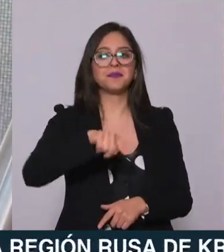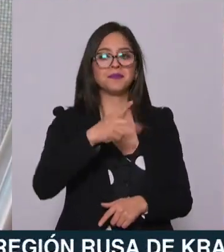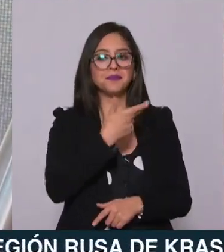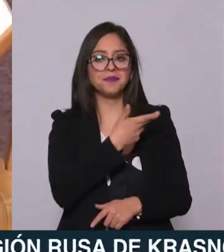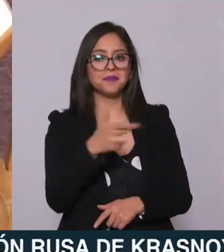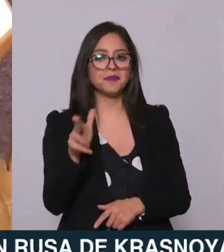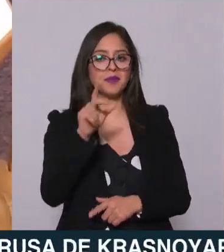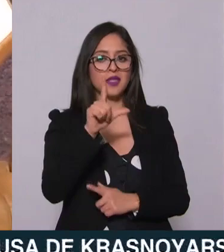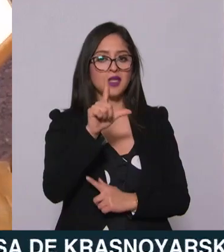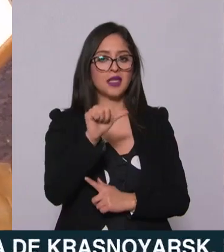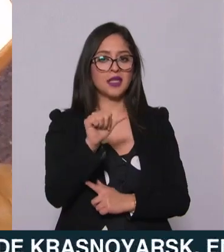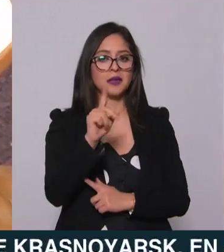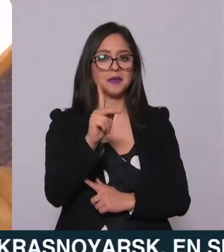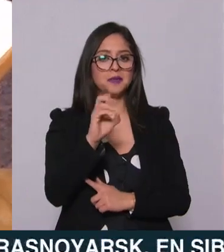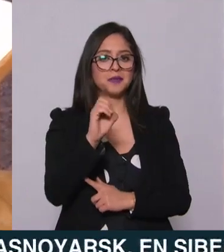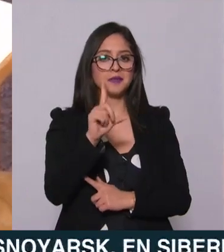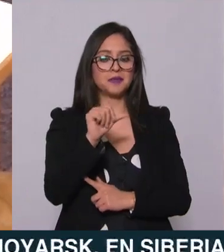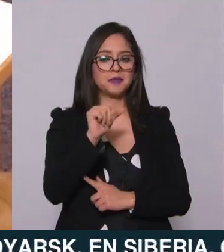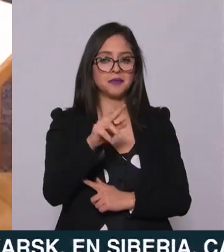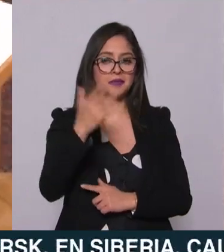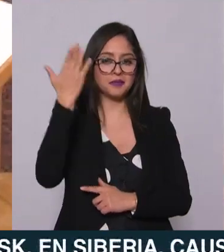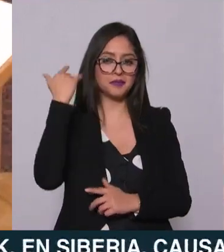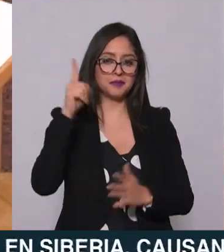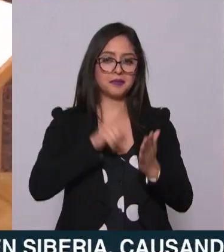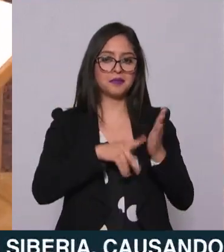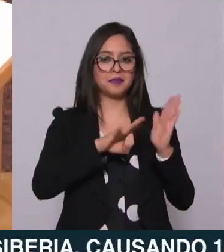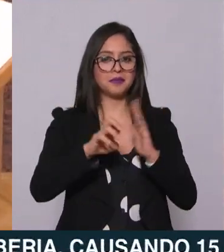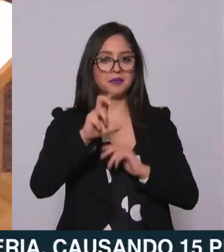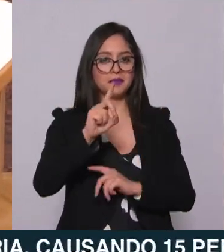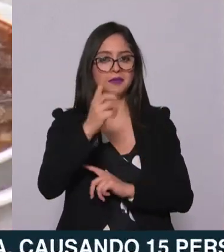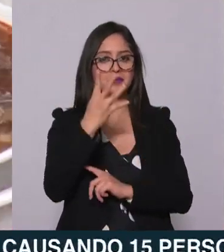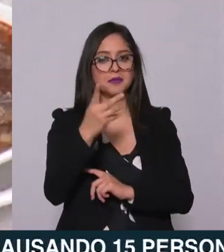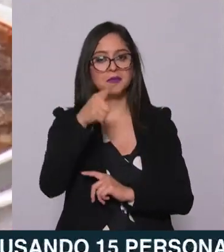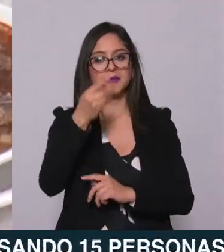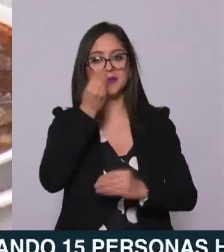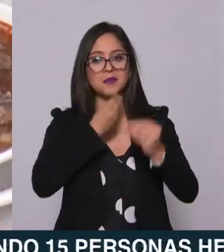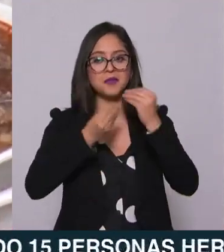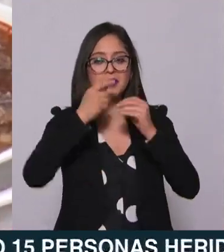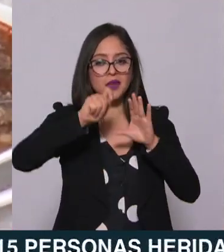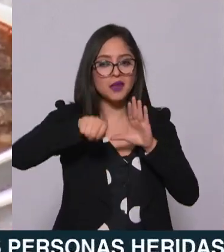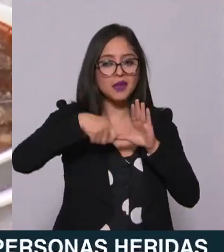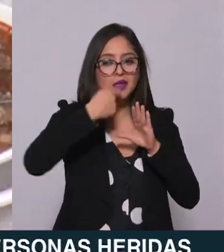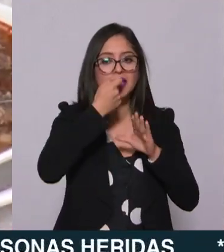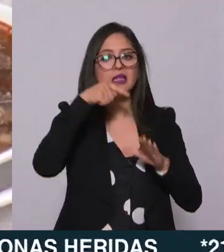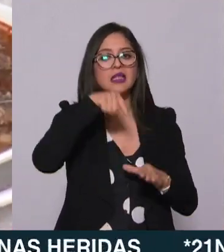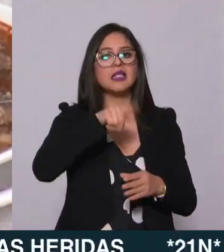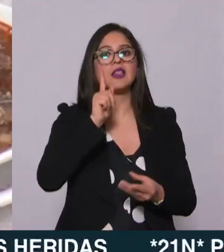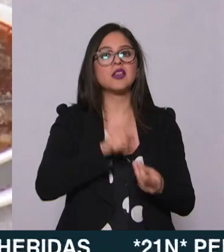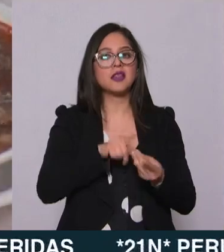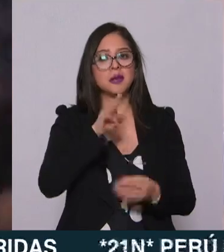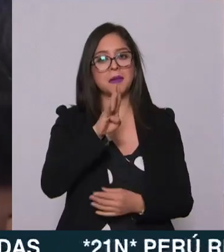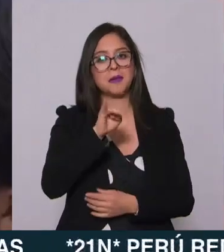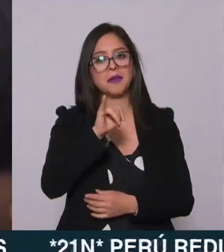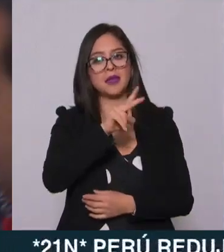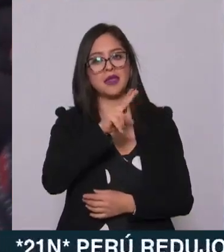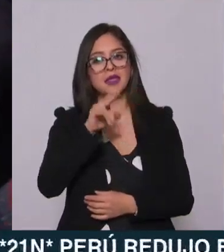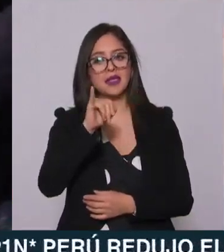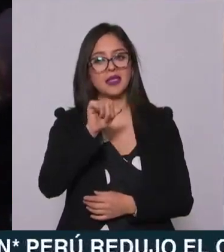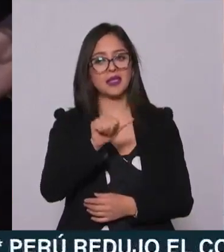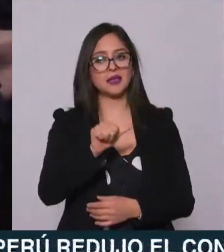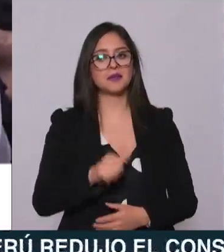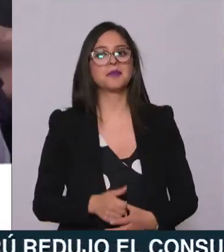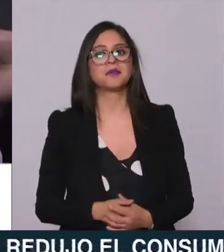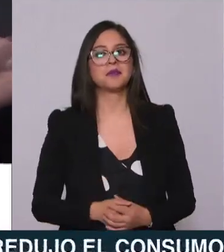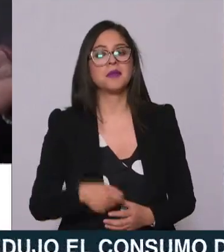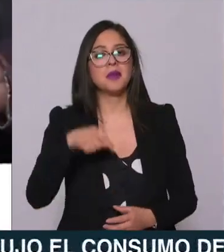restaurante La Polar, que desde 1934 deleita a sus comensales con la especialidad de la casa, la birria. El mejor